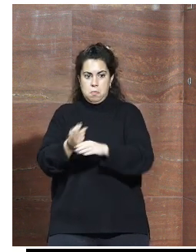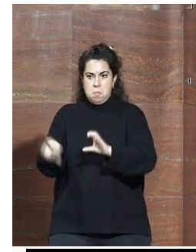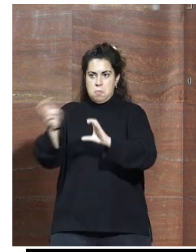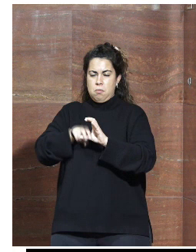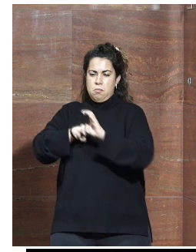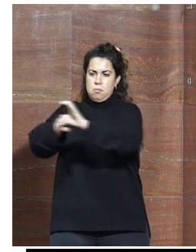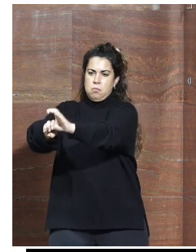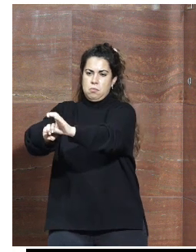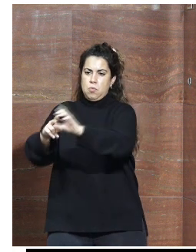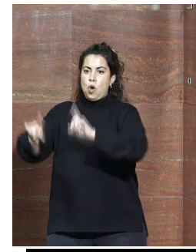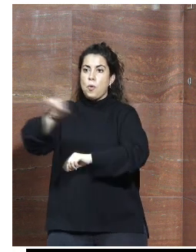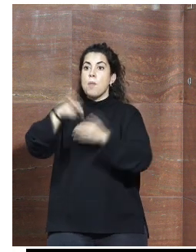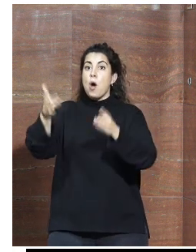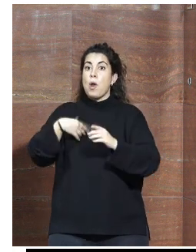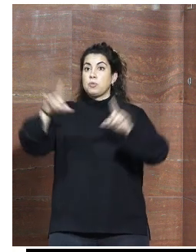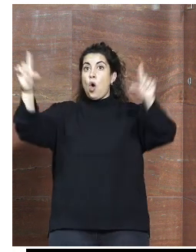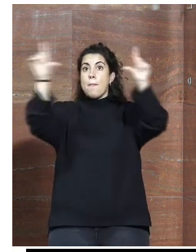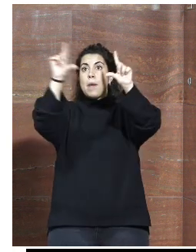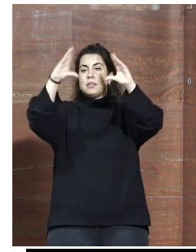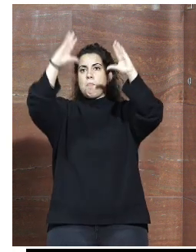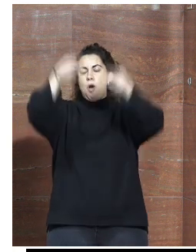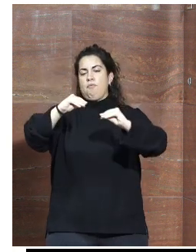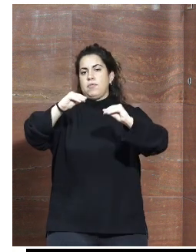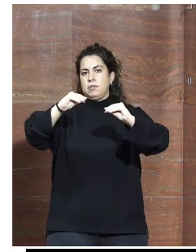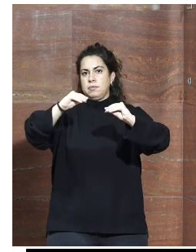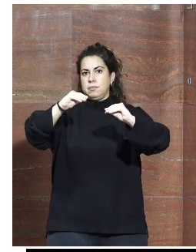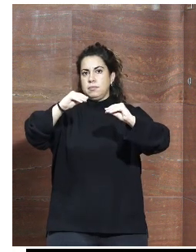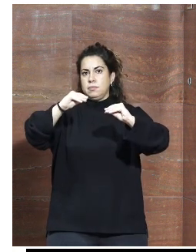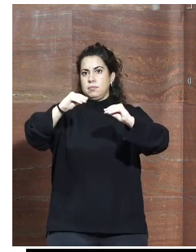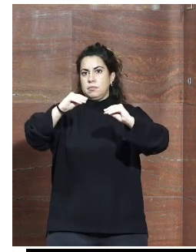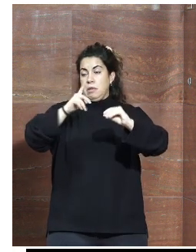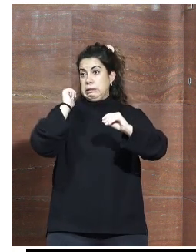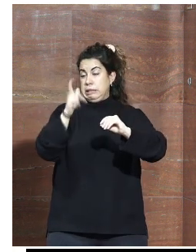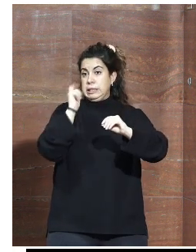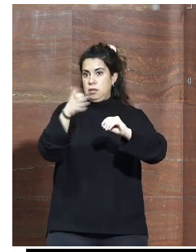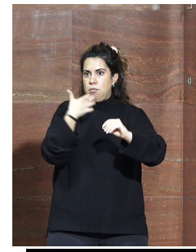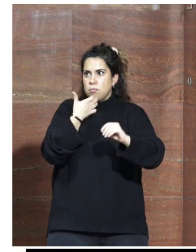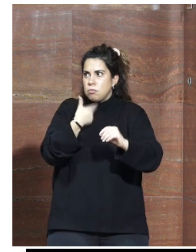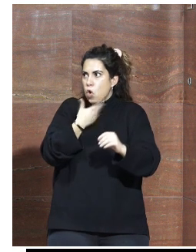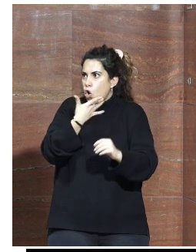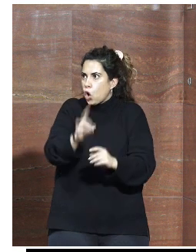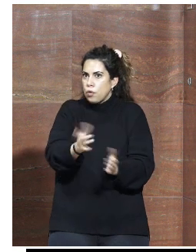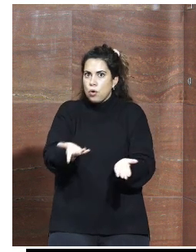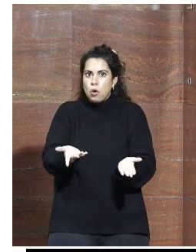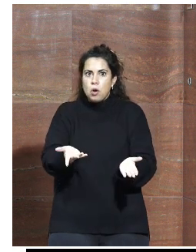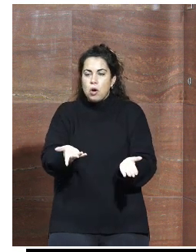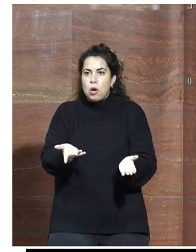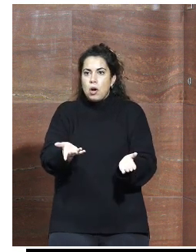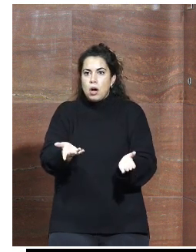es cuando te quedas sin la pantalla de televisión, que ocurre muchas veces. Yo no sé, o sea, como no me conozco, yo digo, joder, es